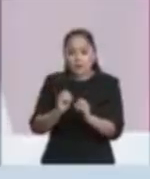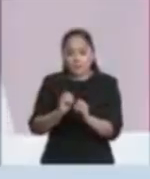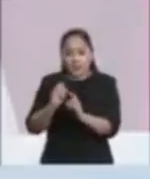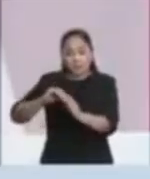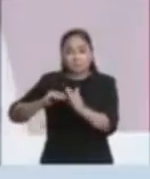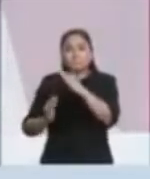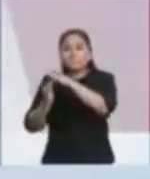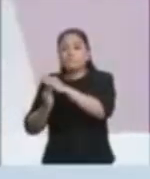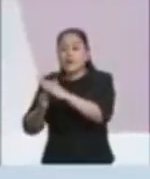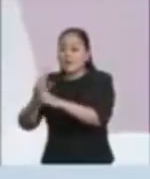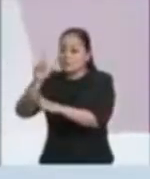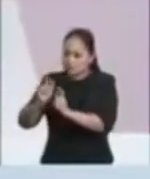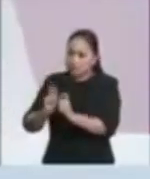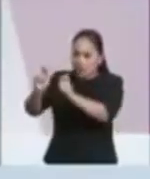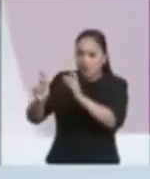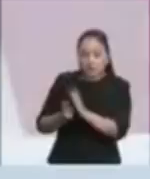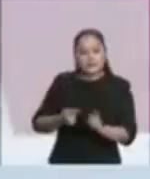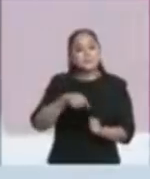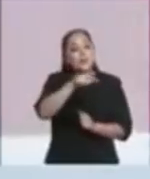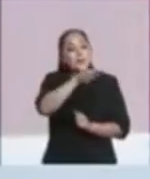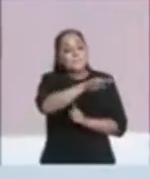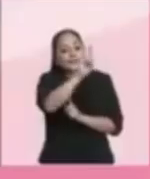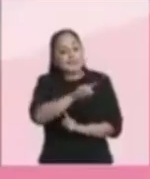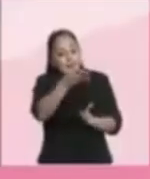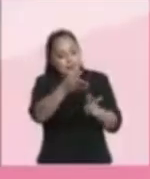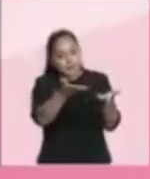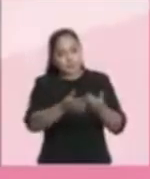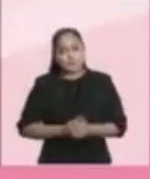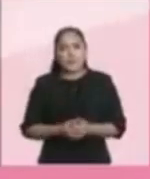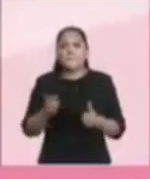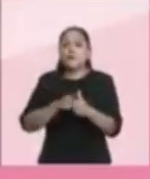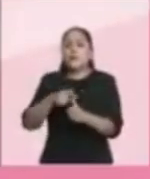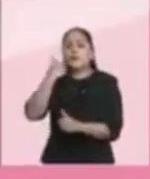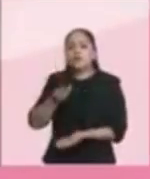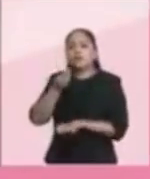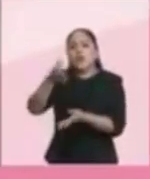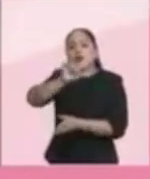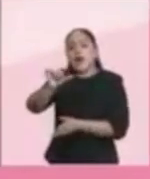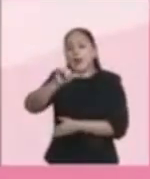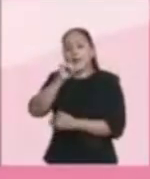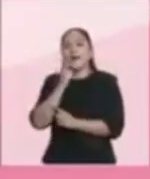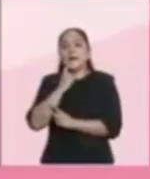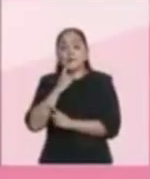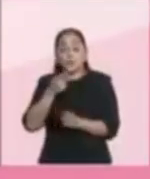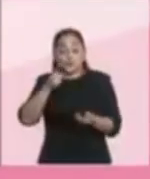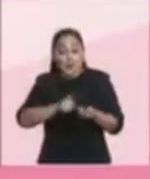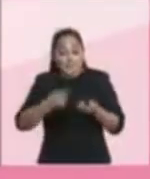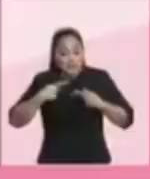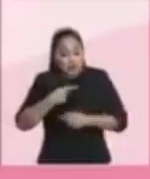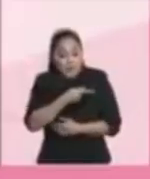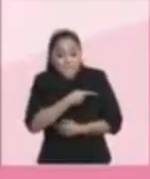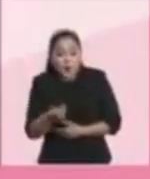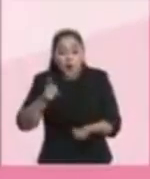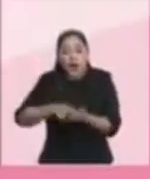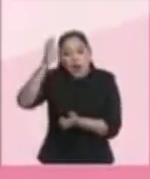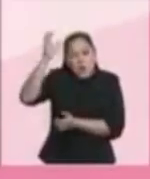regresar con usted un poco más adelante. Margarita Zavala, adelante. Bueno, primero le diría a Andrés Manuel, no criminalice la pobreza. Podemos estar de